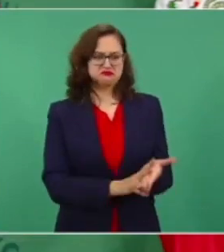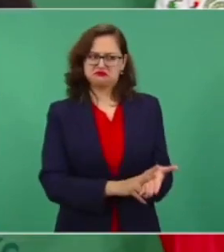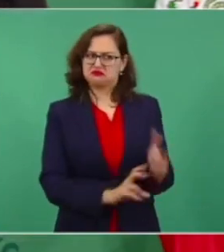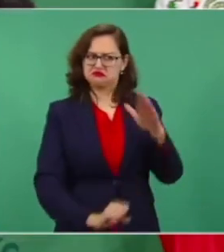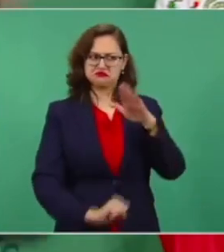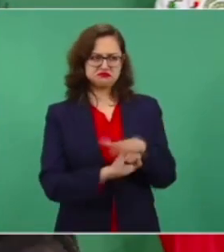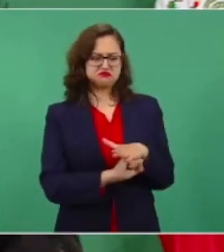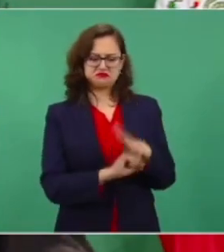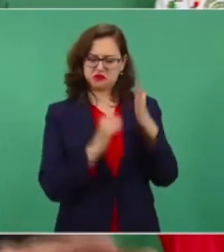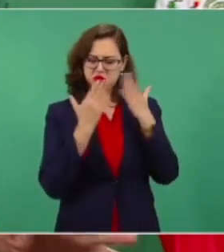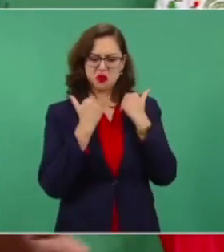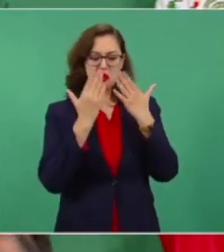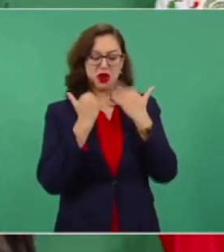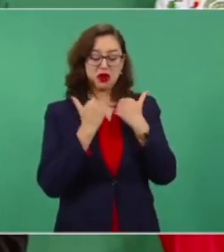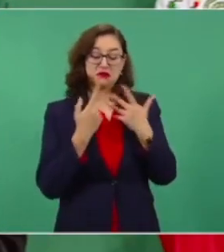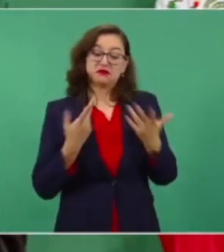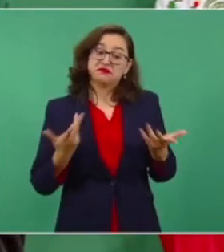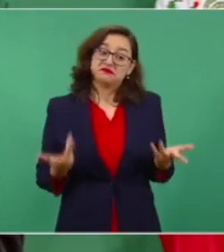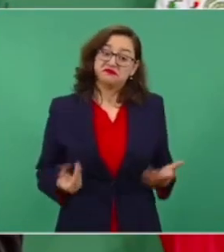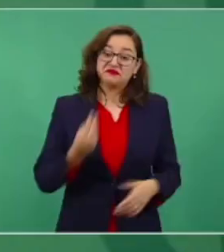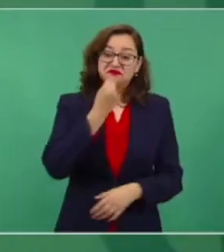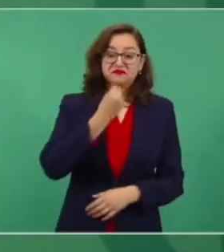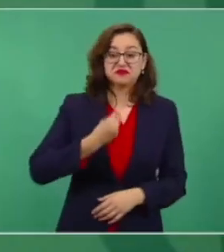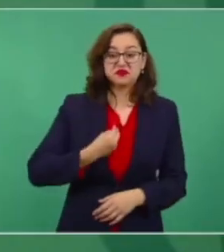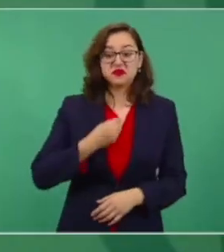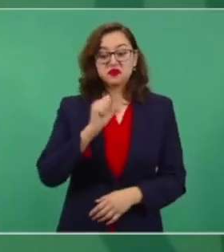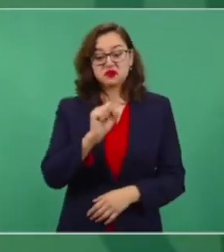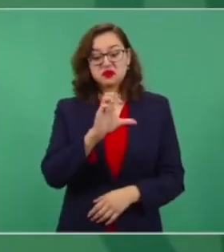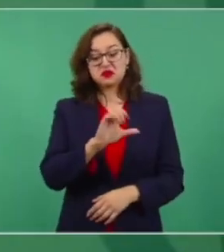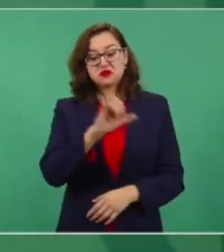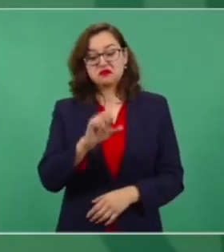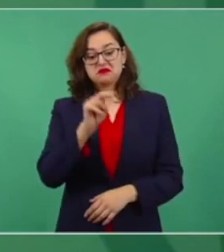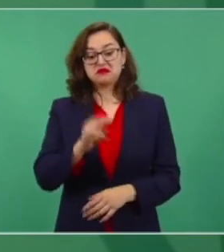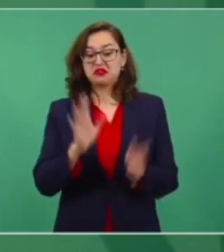pero es la resolución de la Corte.